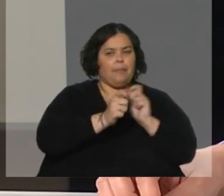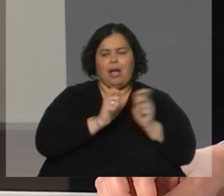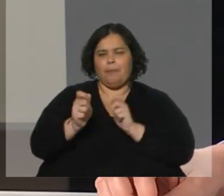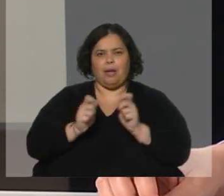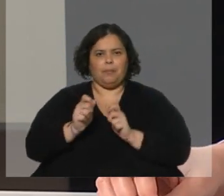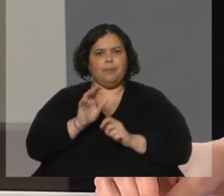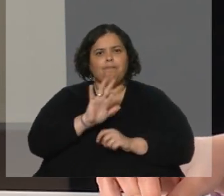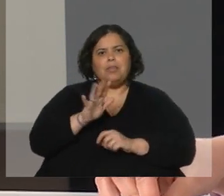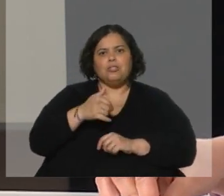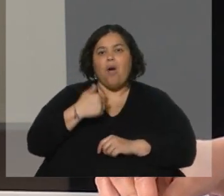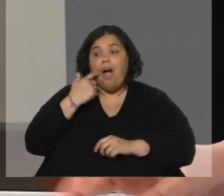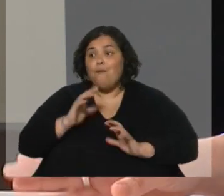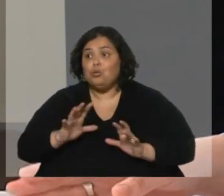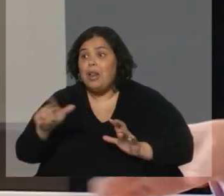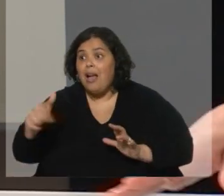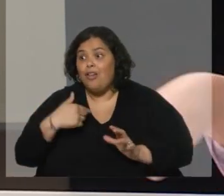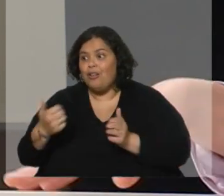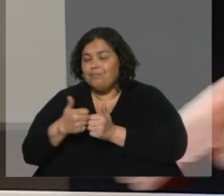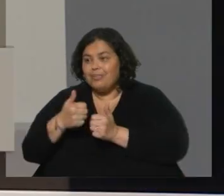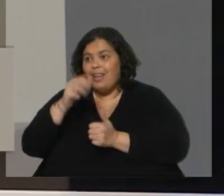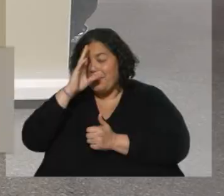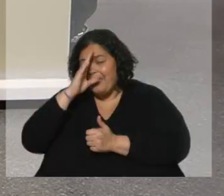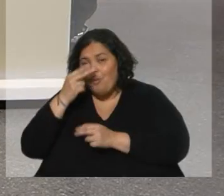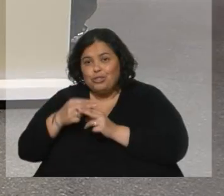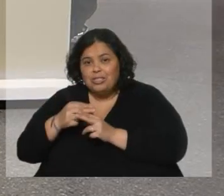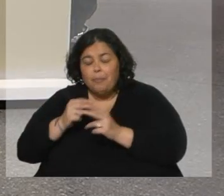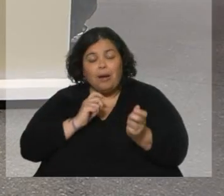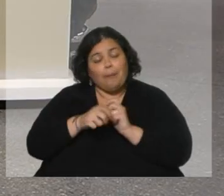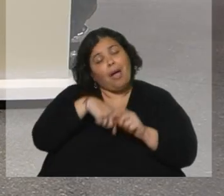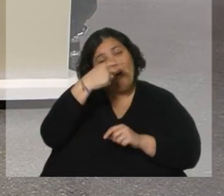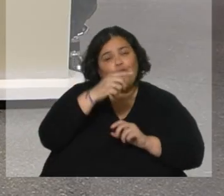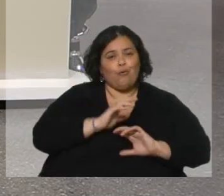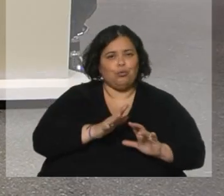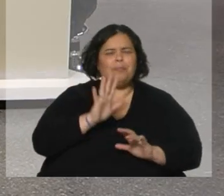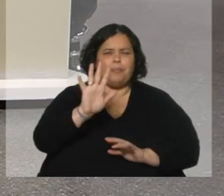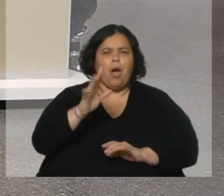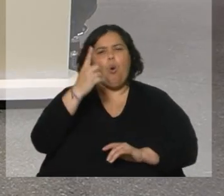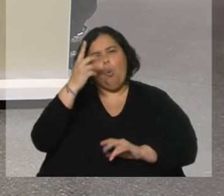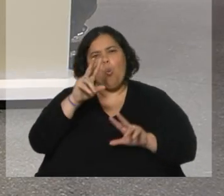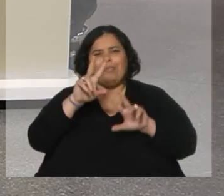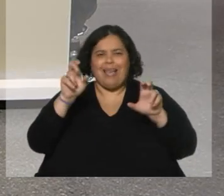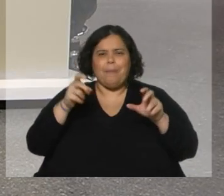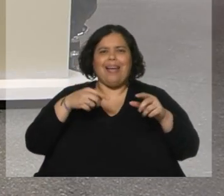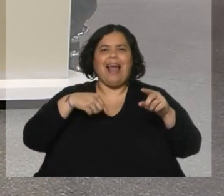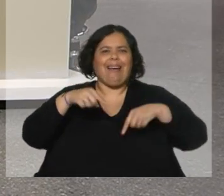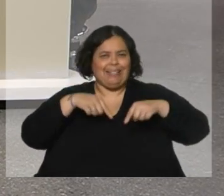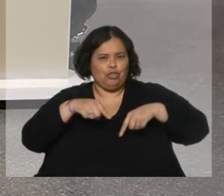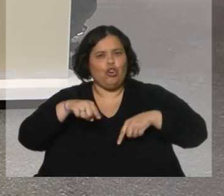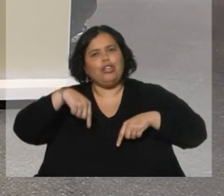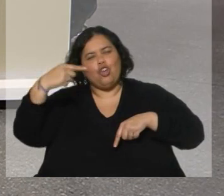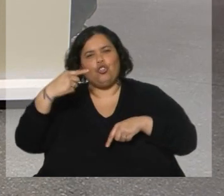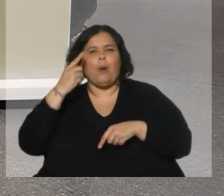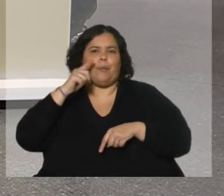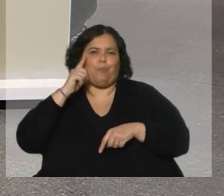cuando se aprende el nombre ya cambiaron a los funcionarios Perdón un tema es la gestión y otra cosa es la intencionalidad